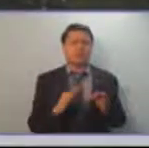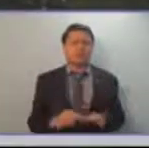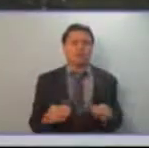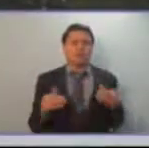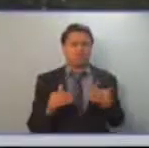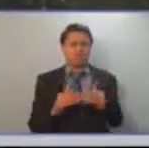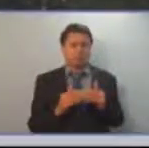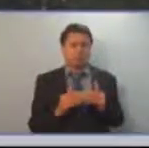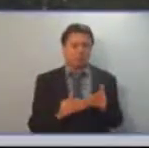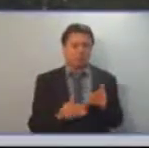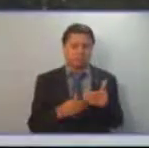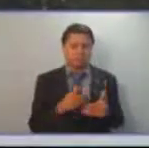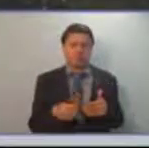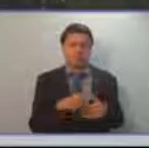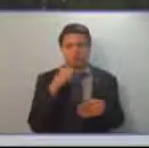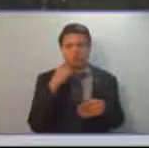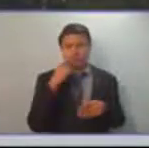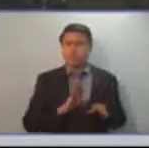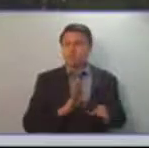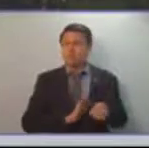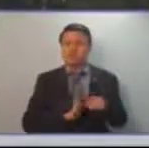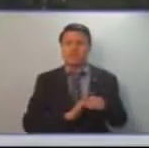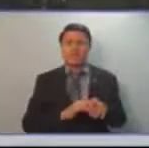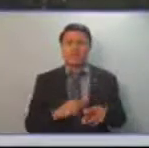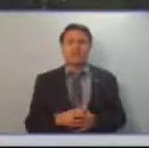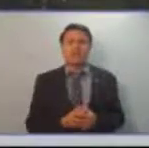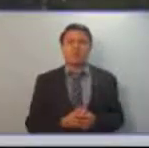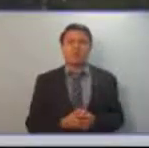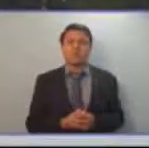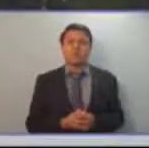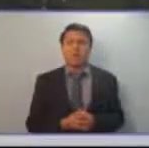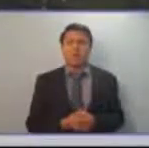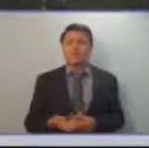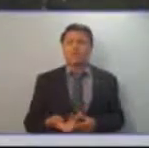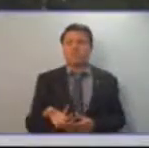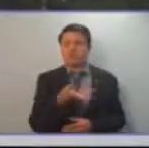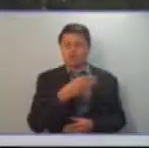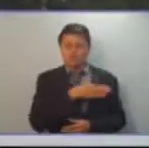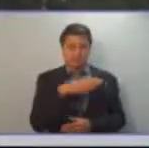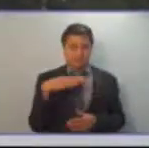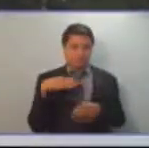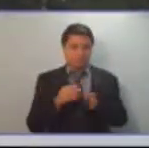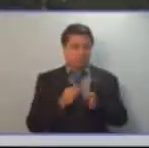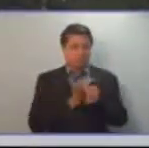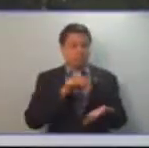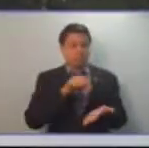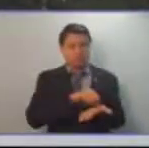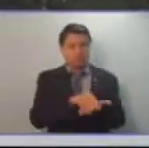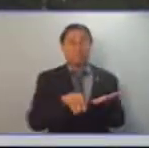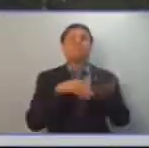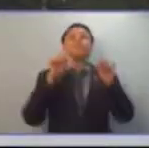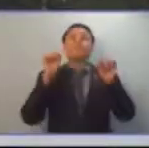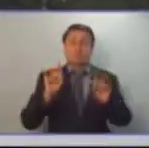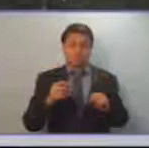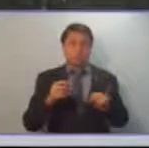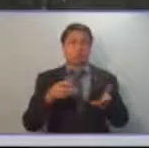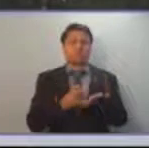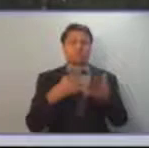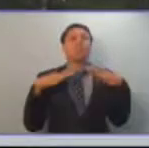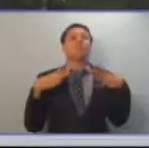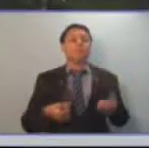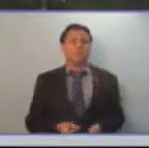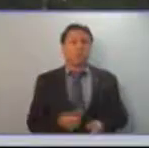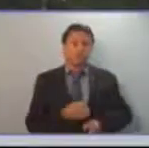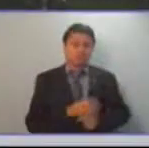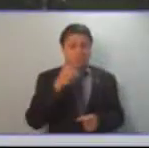la posibilidad de lo que llamamos consejos plurales con gobernabilidad. ¿Qué quiere decir? Que